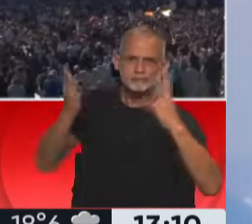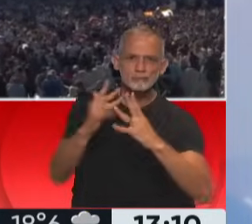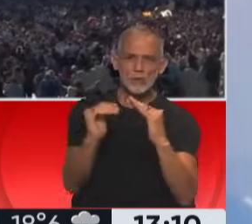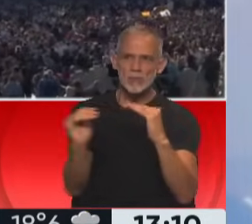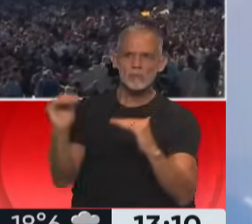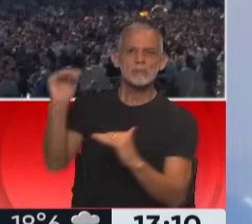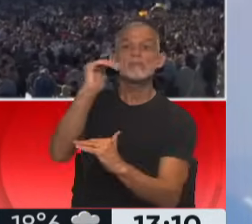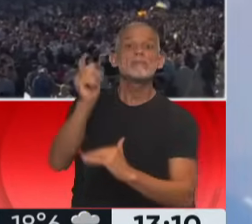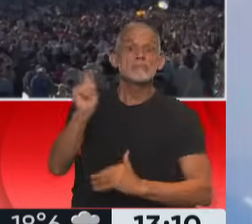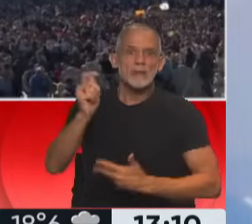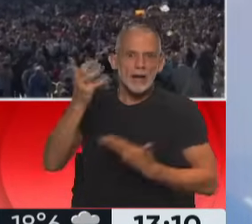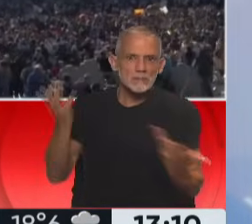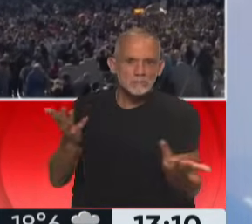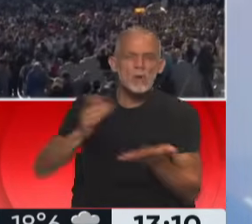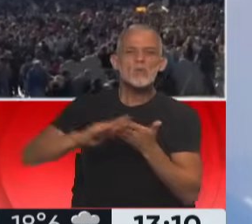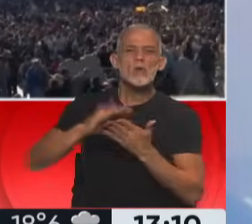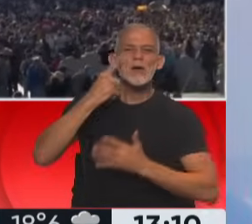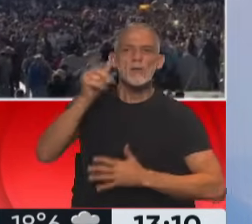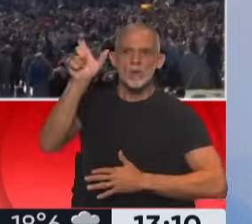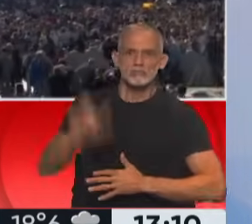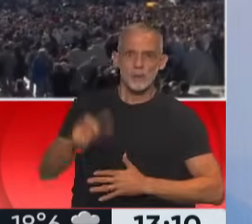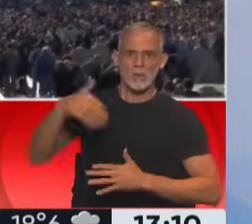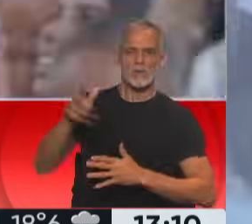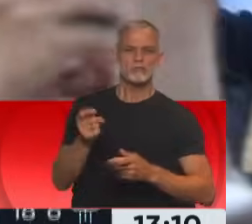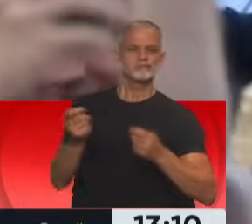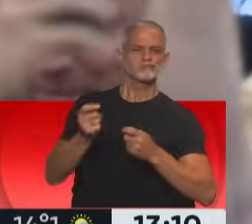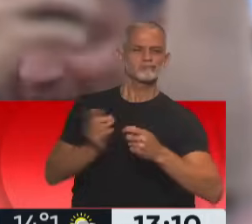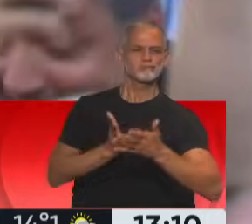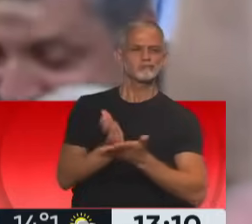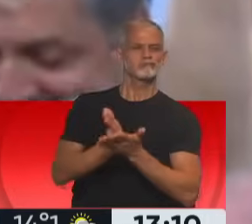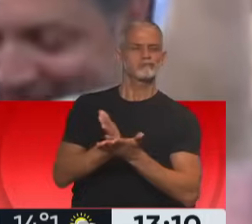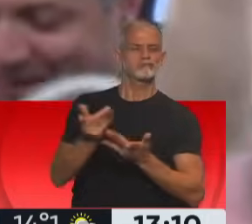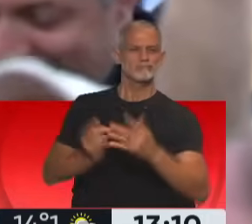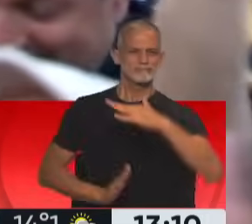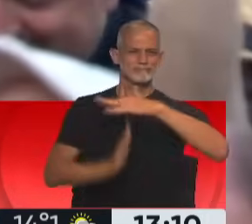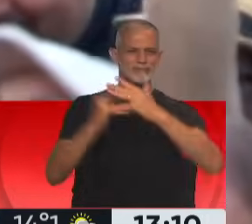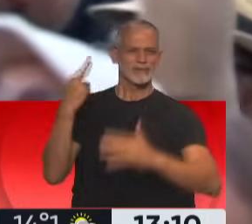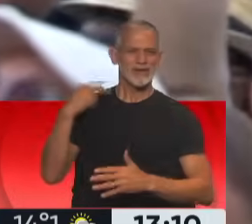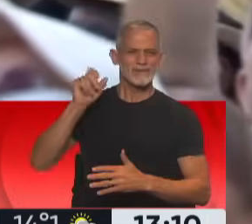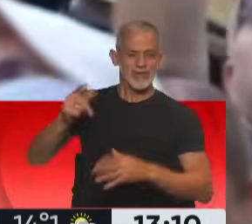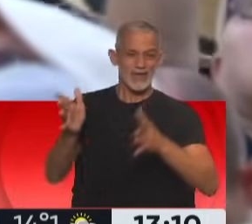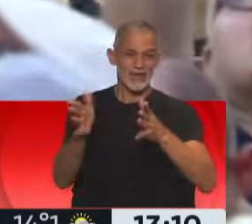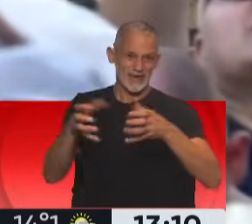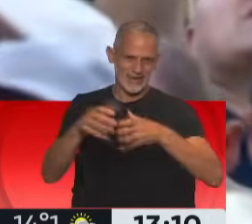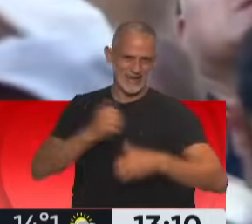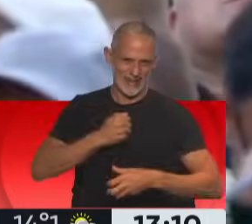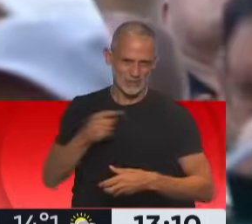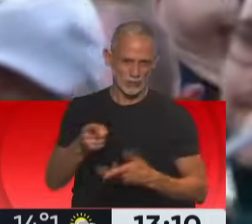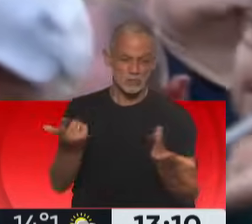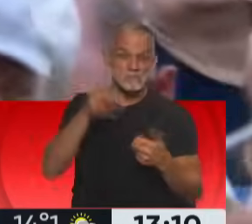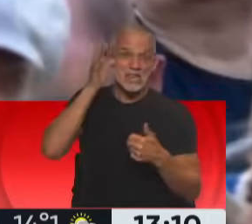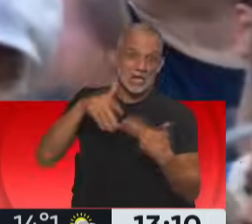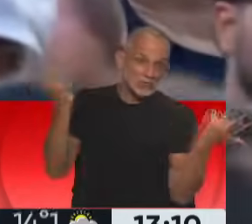de Roma a un nuevo hombre que dirigirá los destinos de la Iglesia Católica. ¿Será